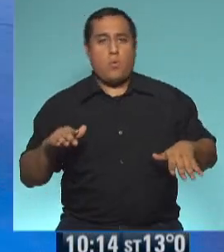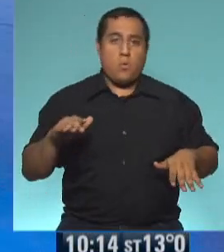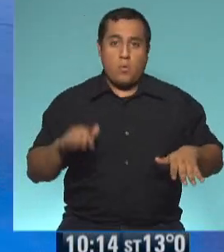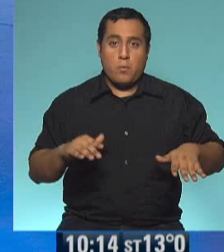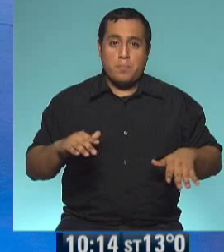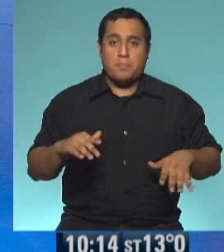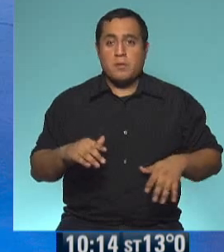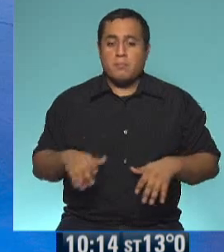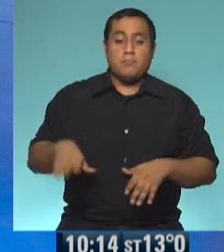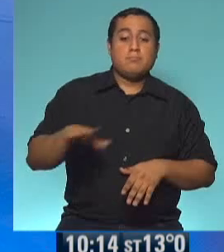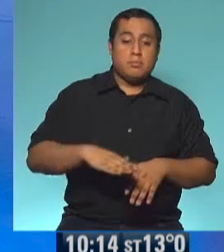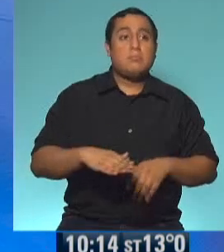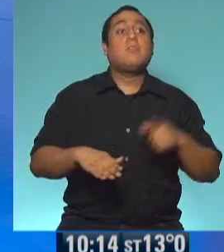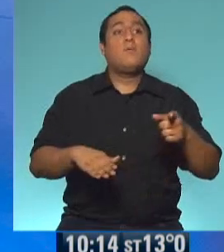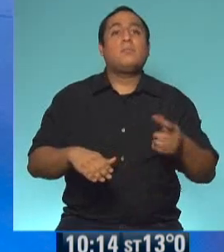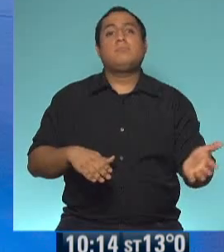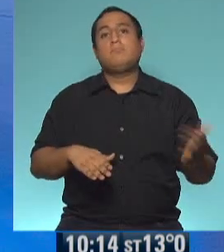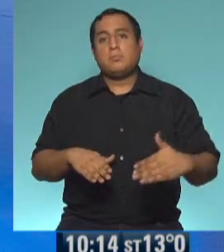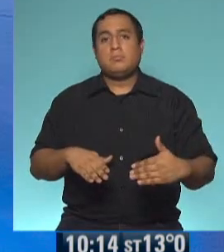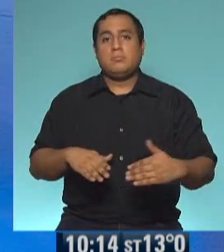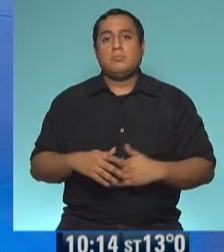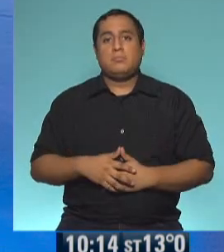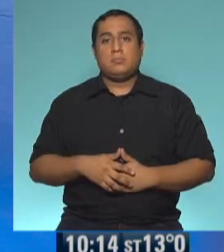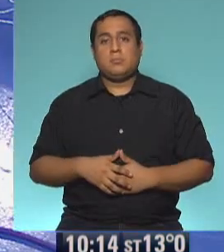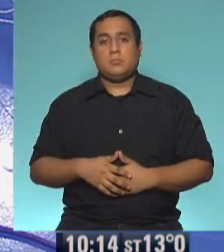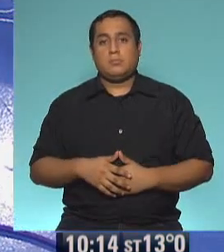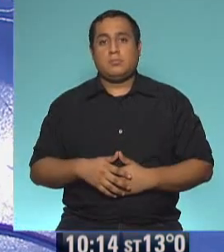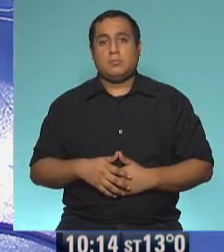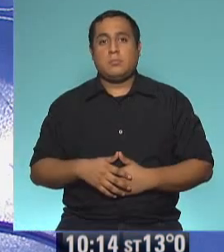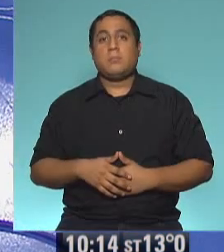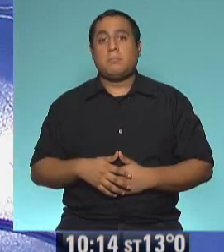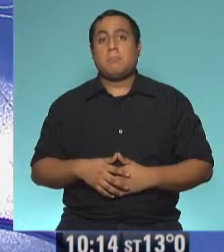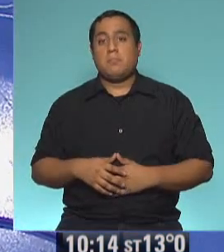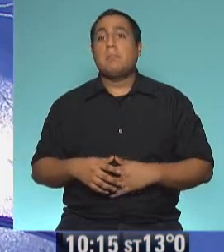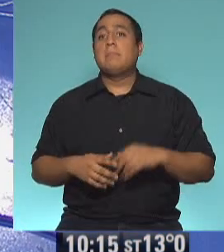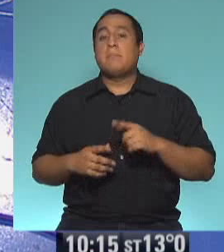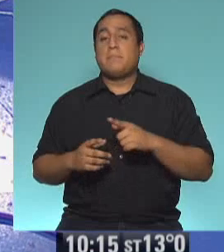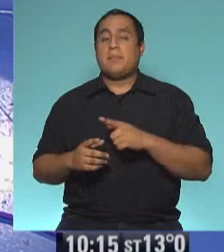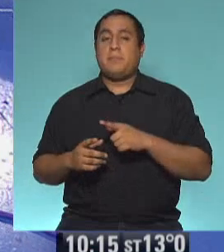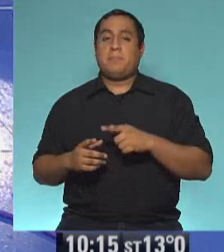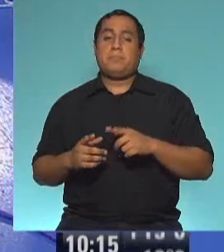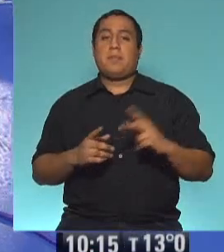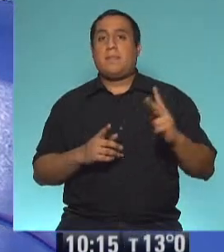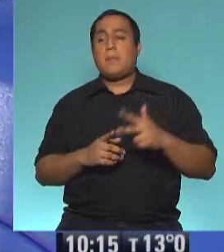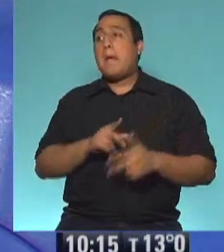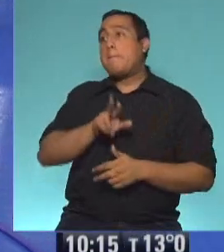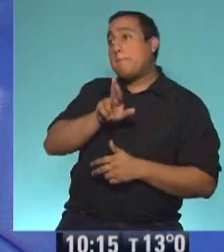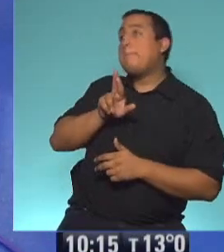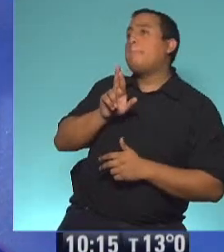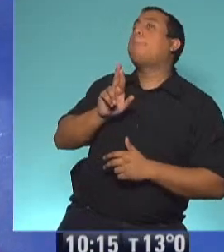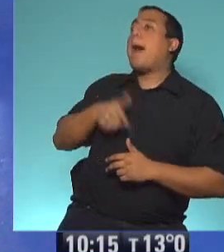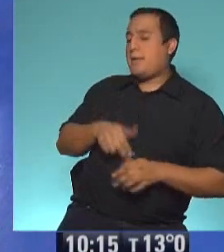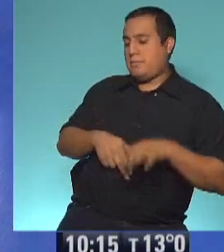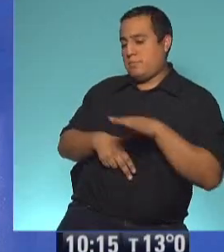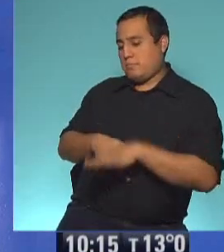Después otro. Ahora vos. Bien. Ahora sí, vos. Sí. Empezamos. Sí, vamos, sí. Sí, vamos a arrancar. Y uno dice... Pan. Y el otro dice que faltaba eso.